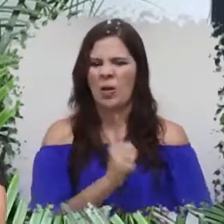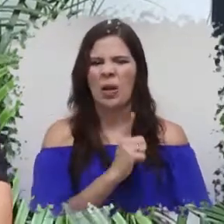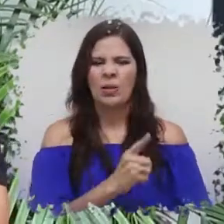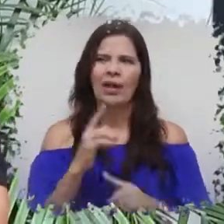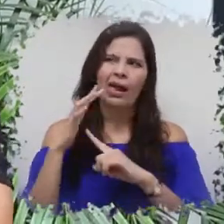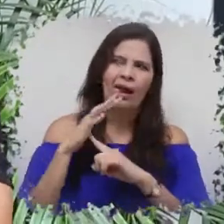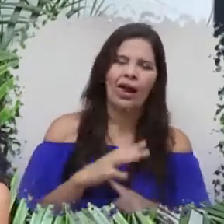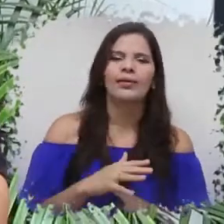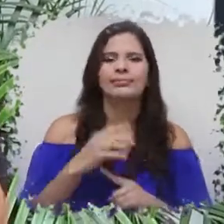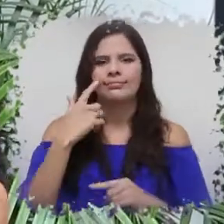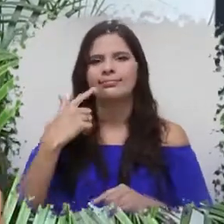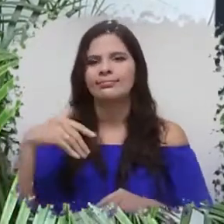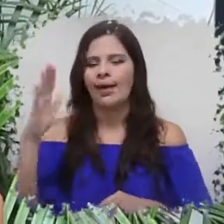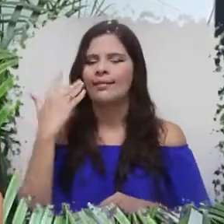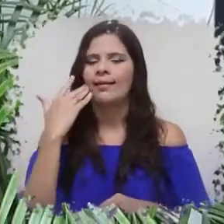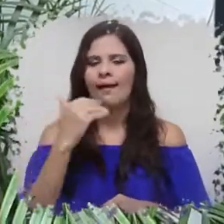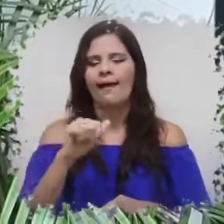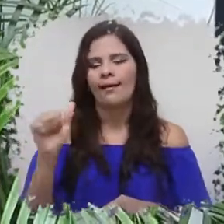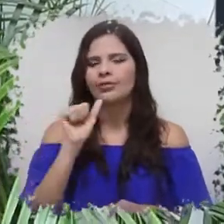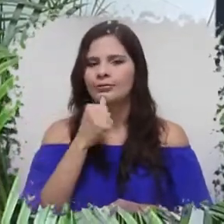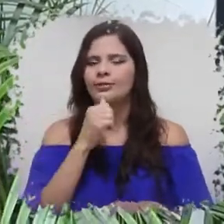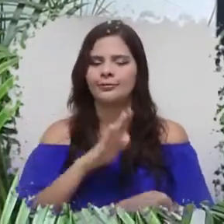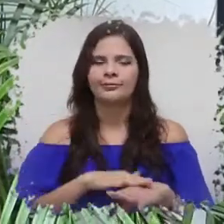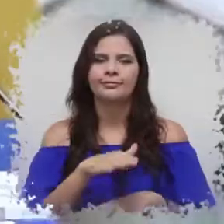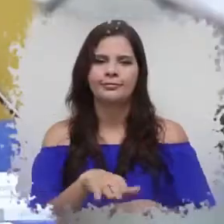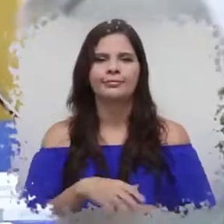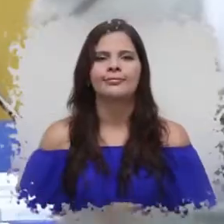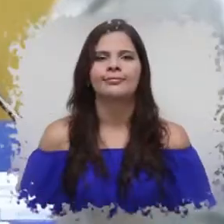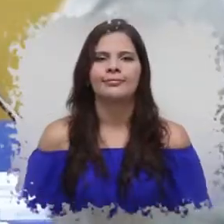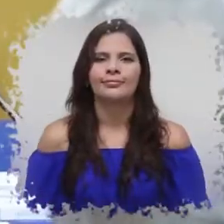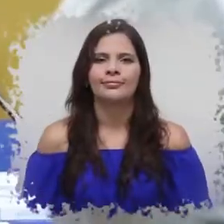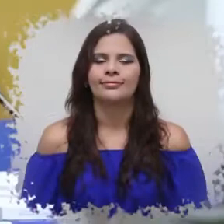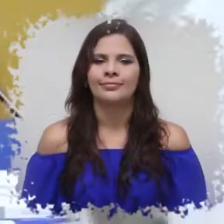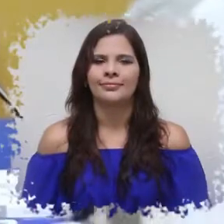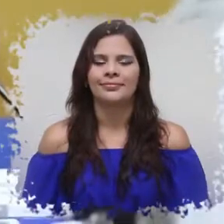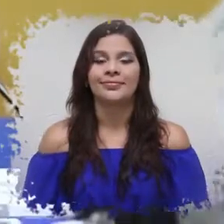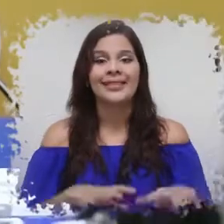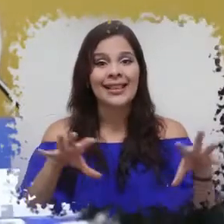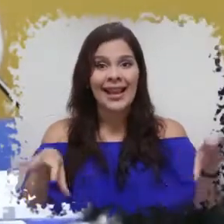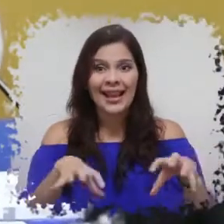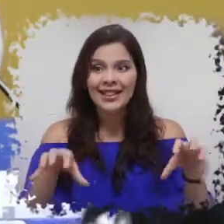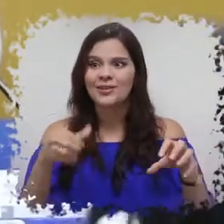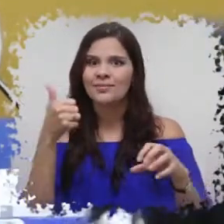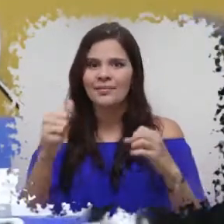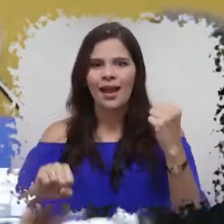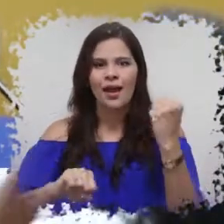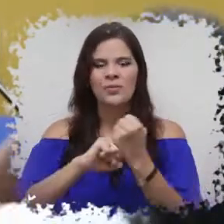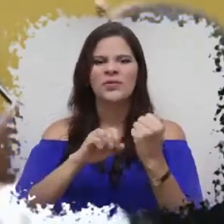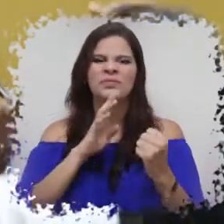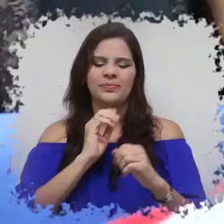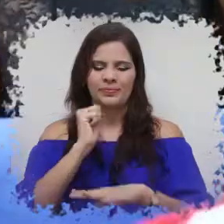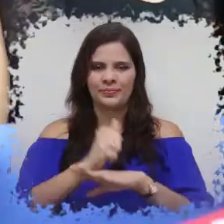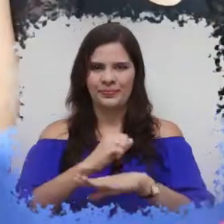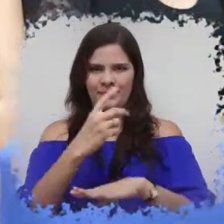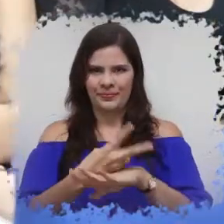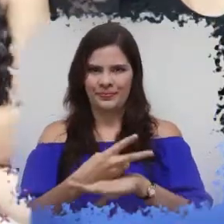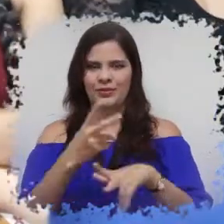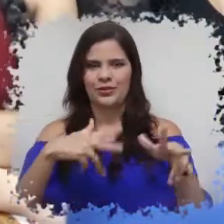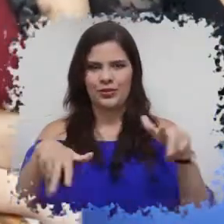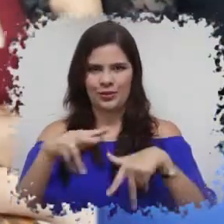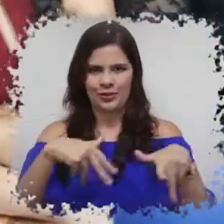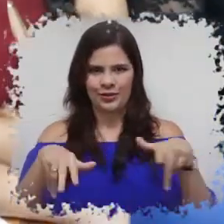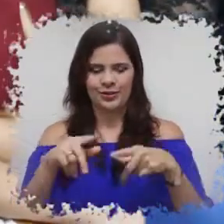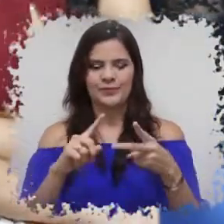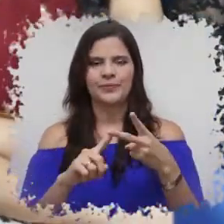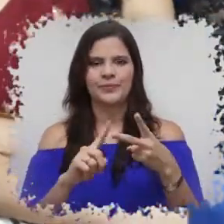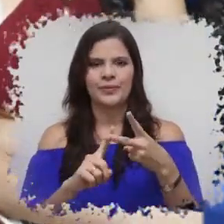mujeres también fuimos criadas y nosotras las reproducimos de manera efectiva. La actividad fue realizada de manera conjunta entre la Vicerrectoría de Extensión y